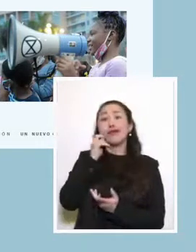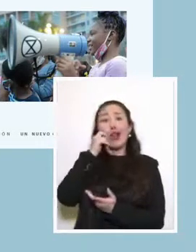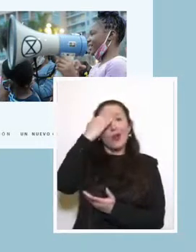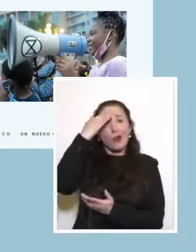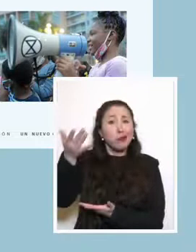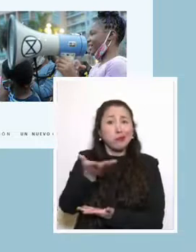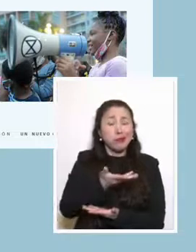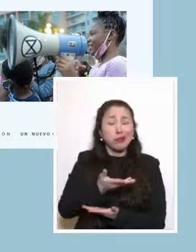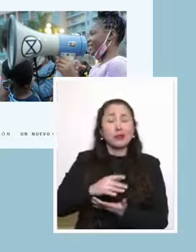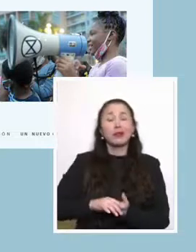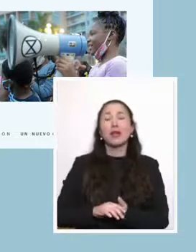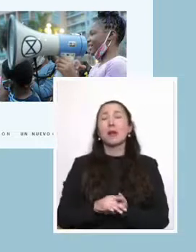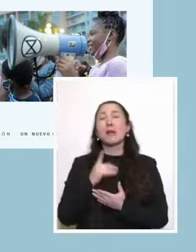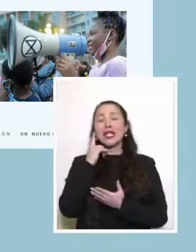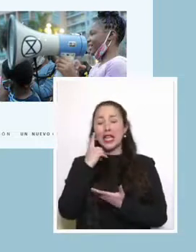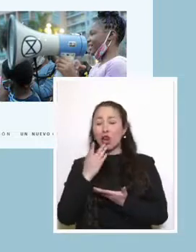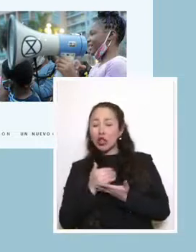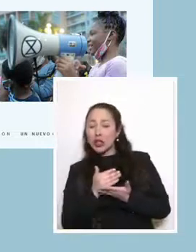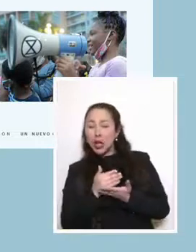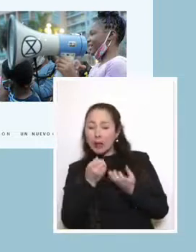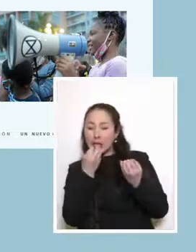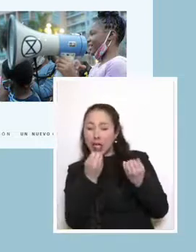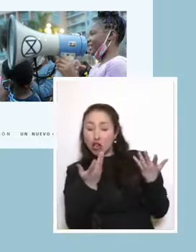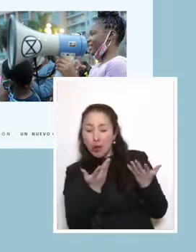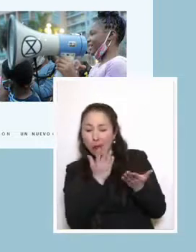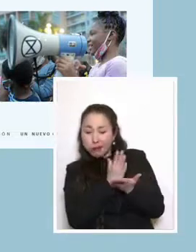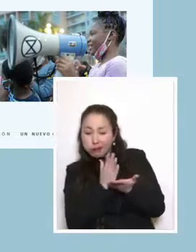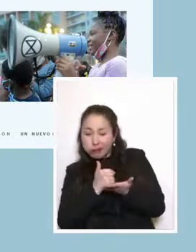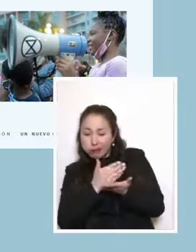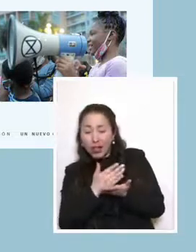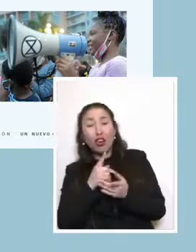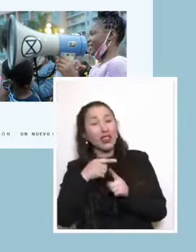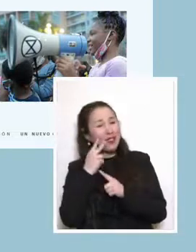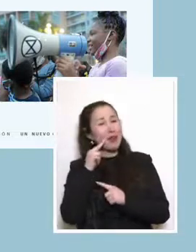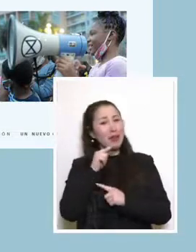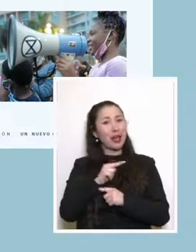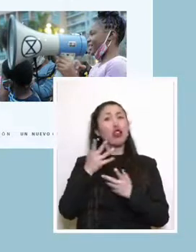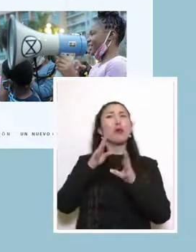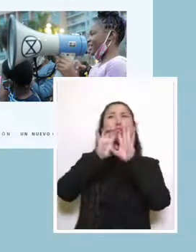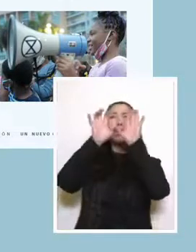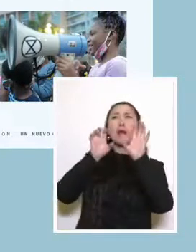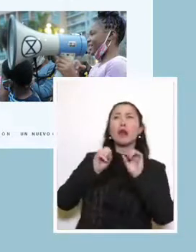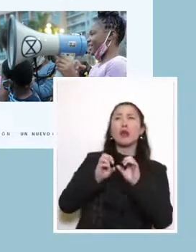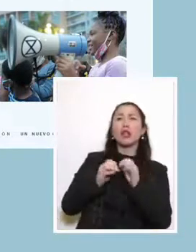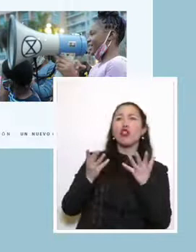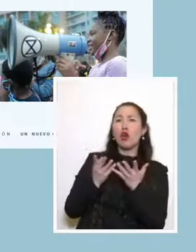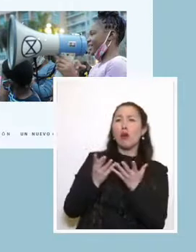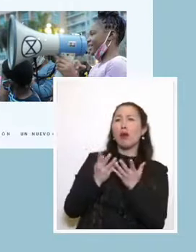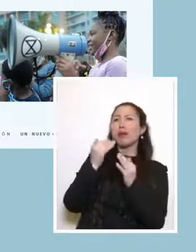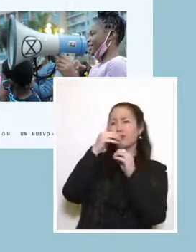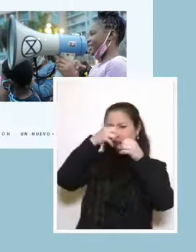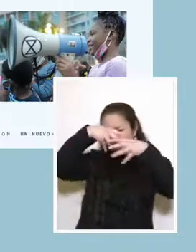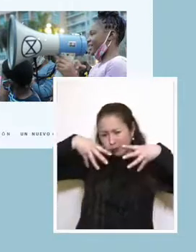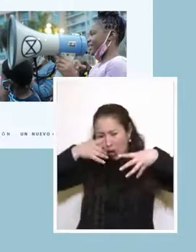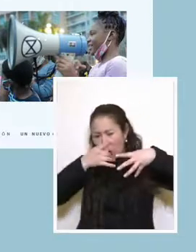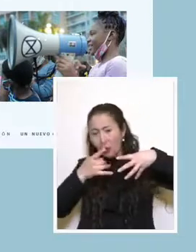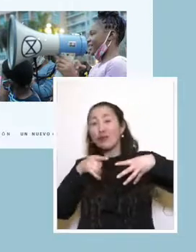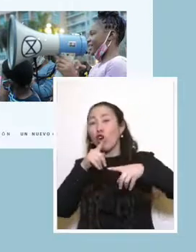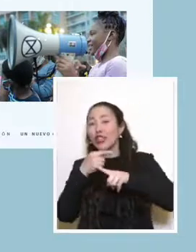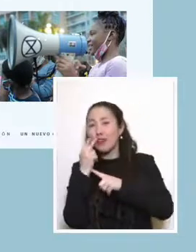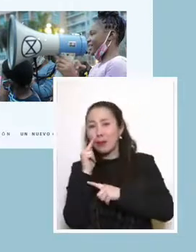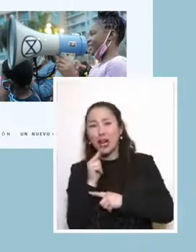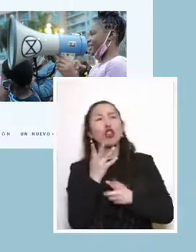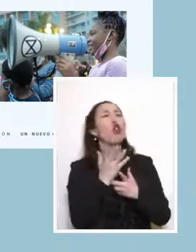el aprendizaje, el diseño de los sistemas educativos, la manera como se organizan las escuelas,